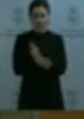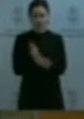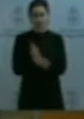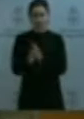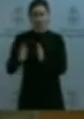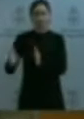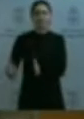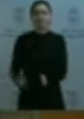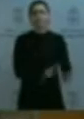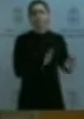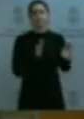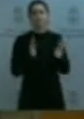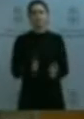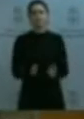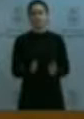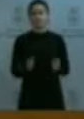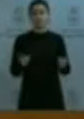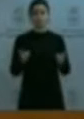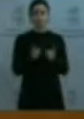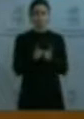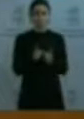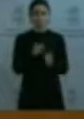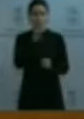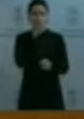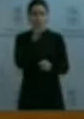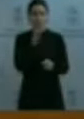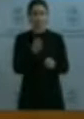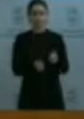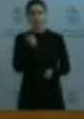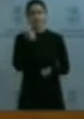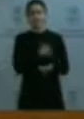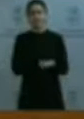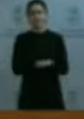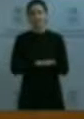porque ya poco más se puede decir, pero bueno, algo diremos,